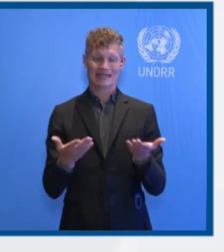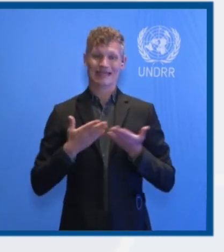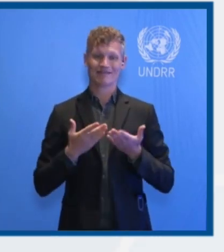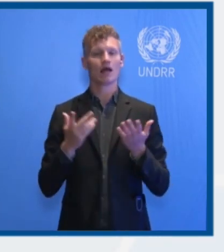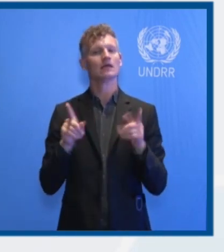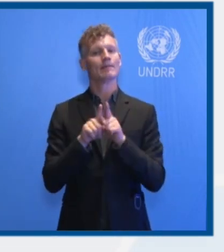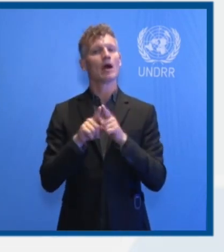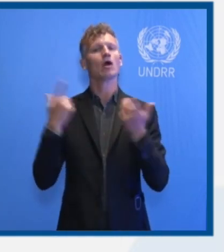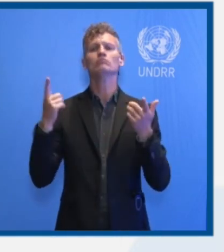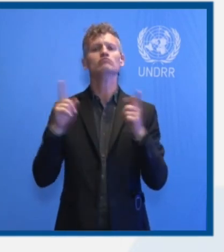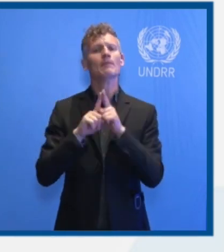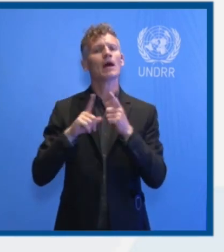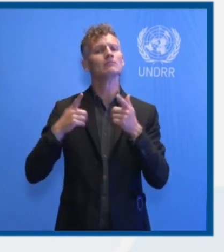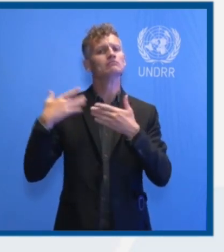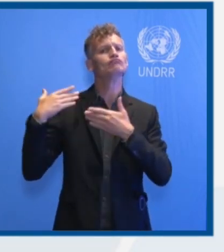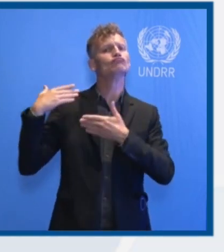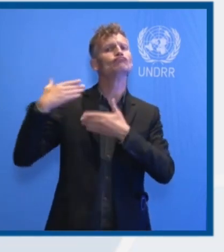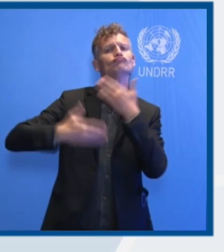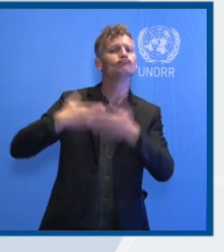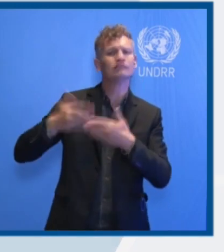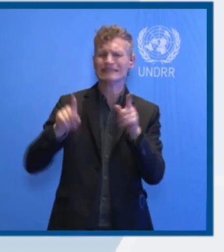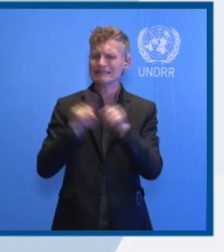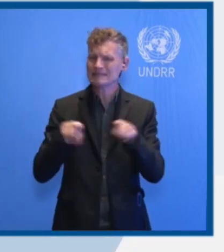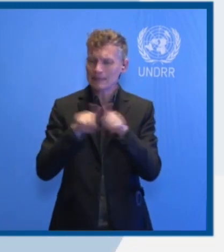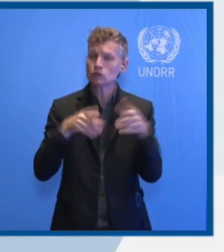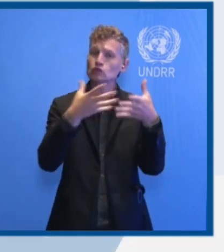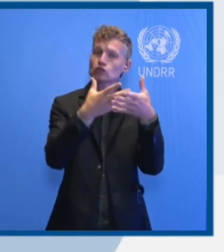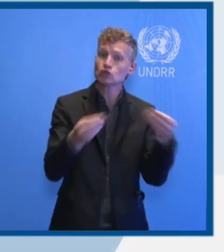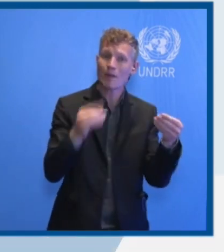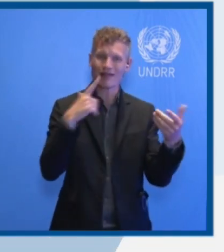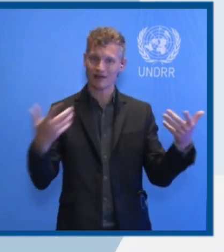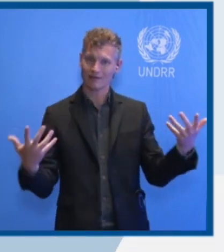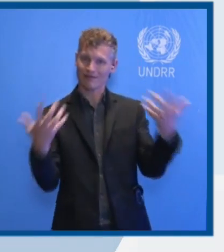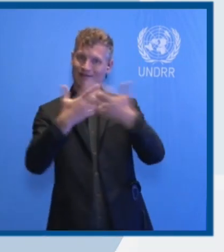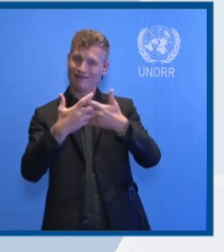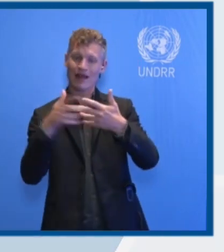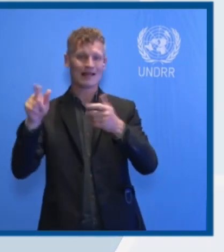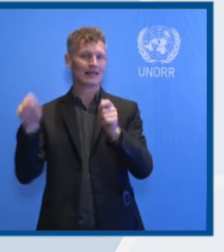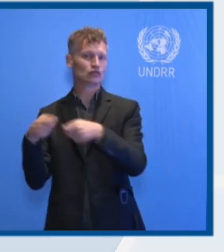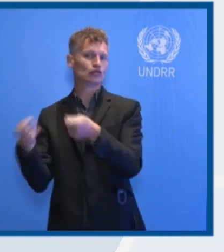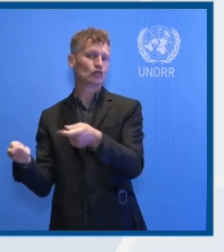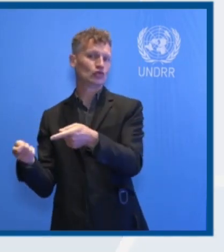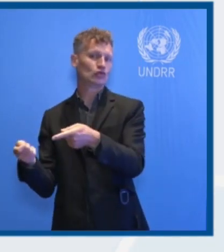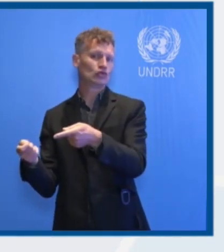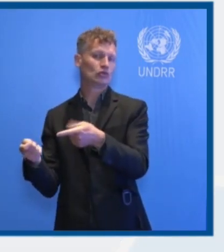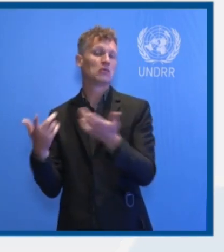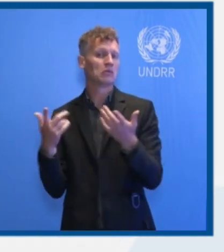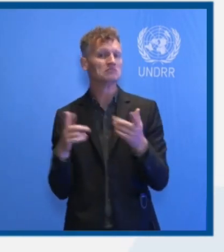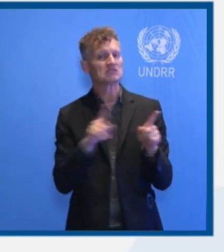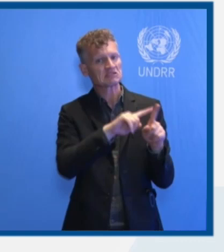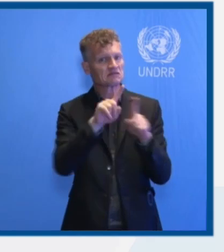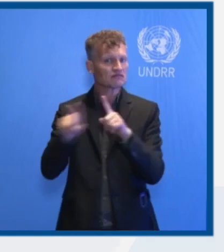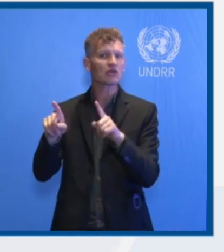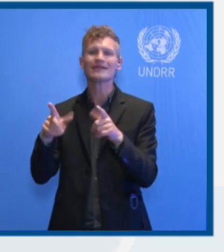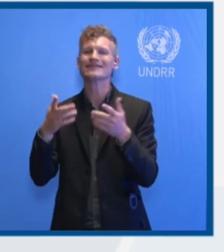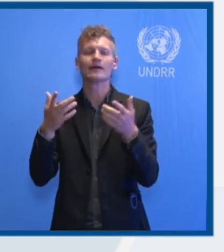trabajo interinstitucional entre las entidades que manejan la gestión del riesgo y los ministerios y los sectores de ambiente, agricultura, comercio,